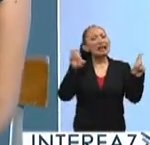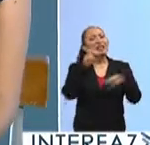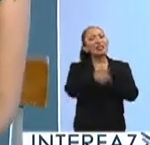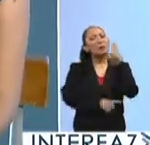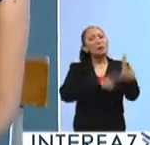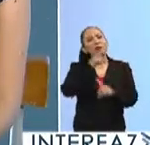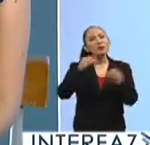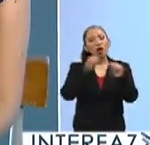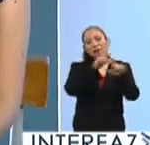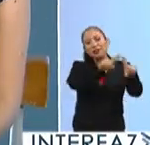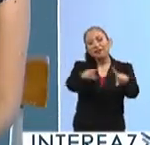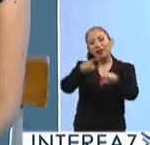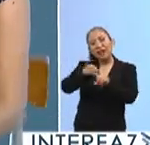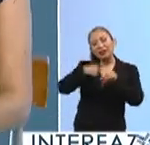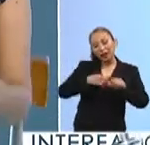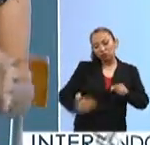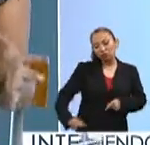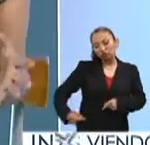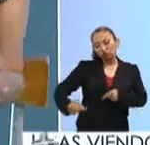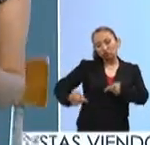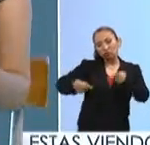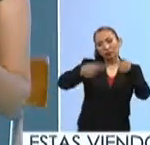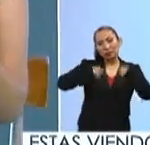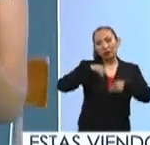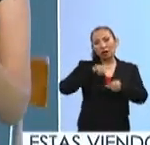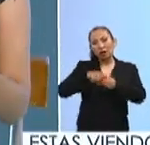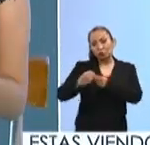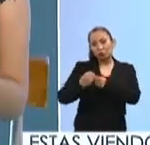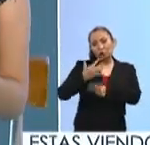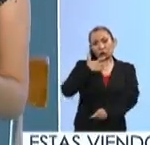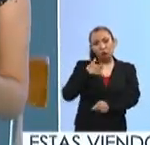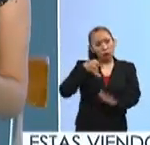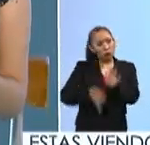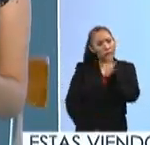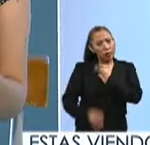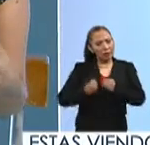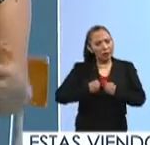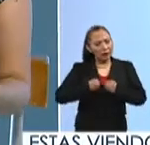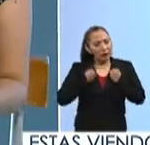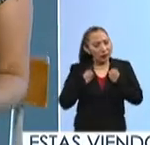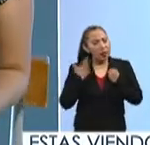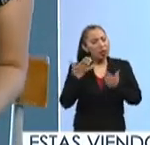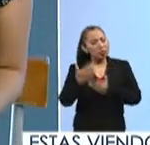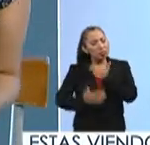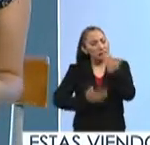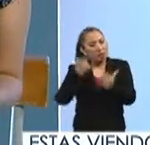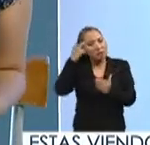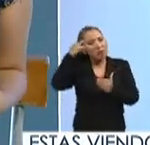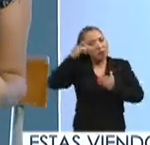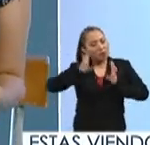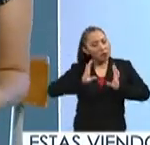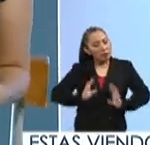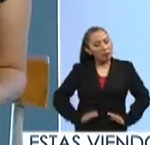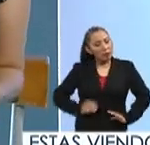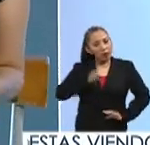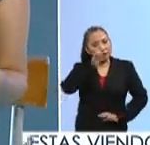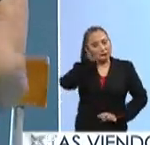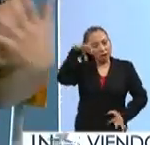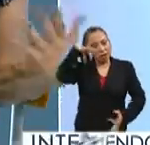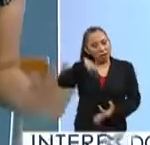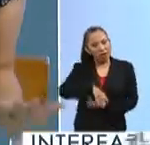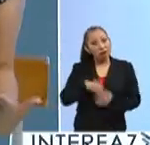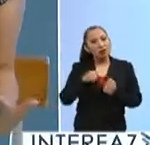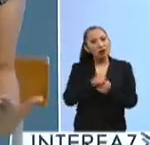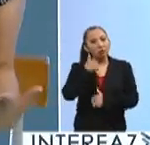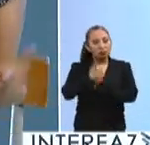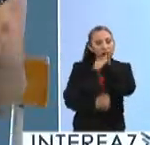través de nuestras diferentes etapas de crecimiento personal, influye profundamente en nuestras vidas, desarrollando mente, cuerpo y espíritu mediante la